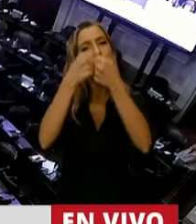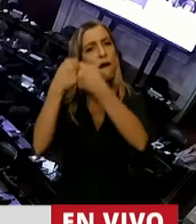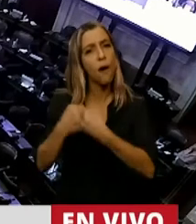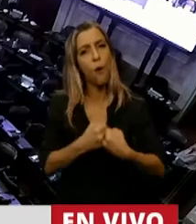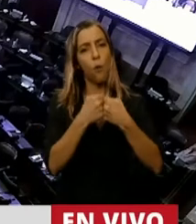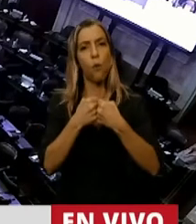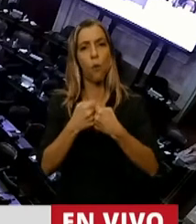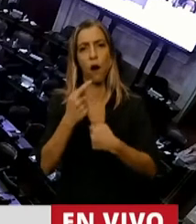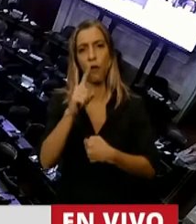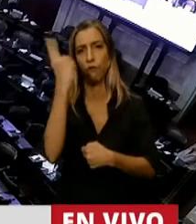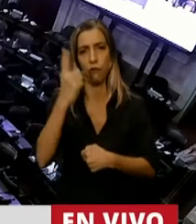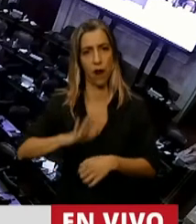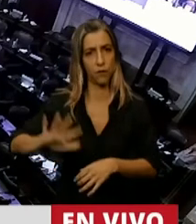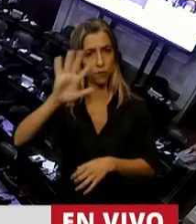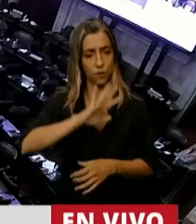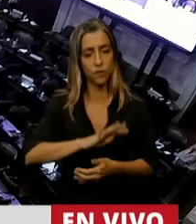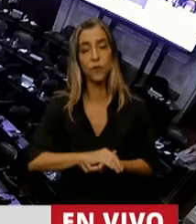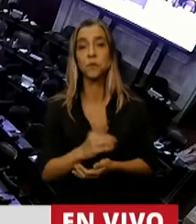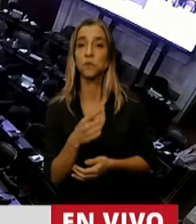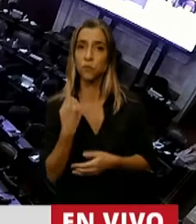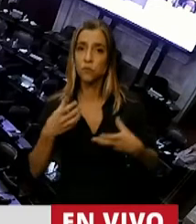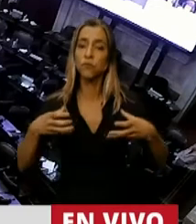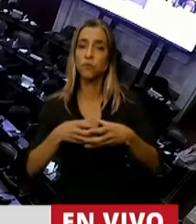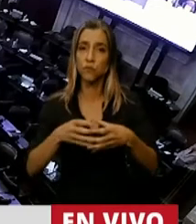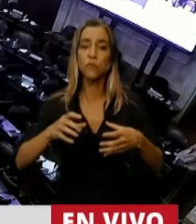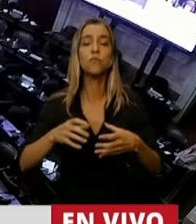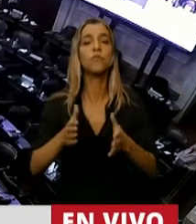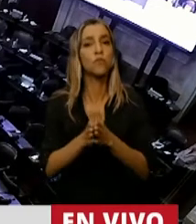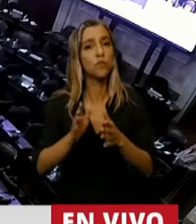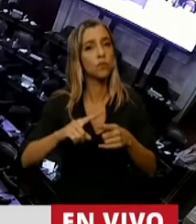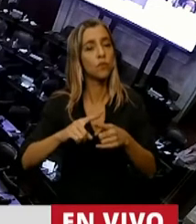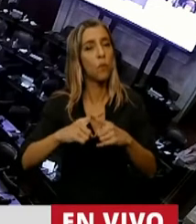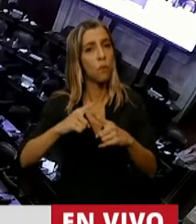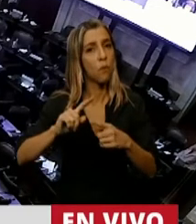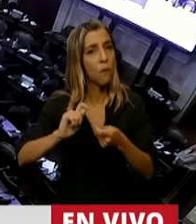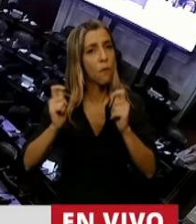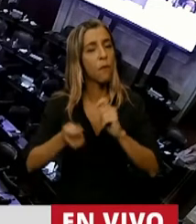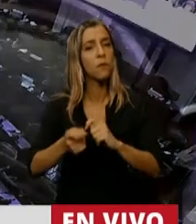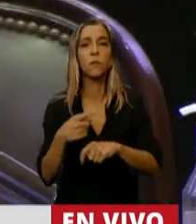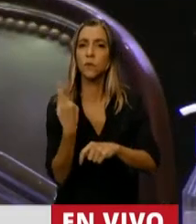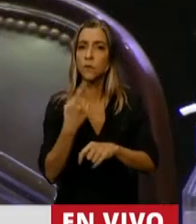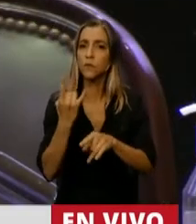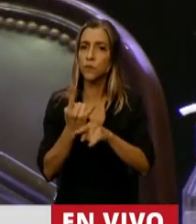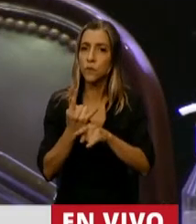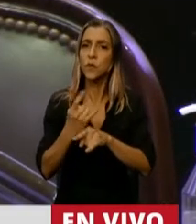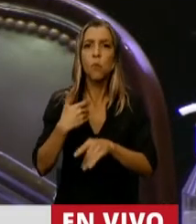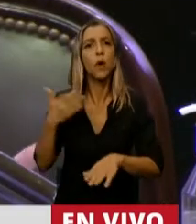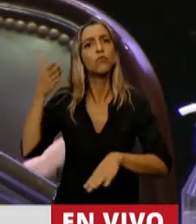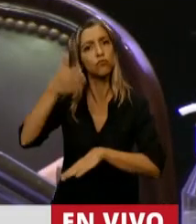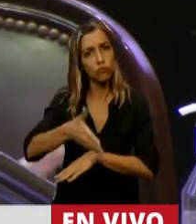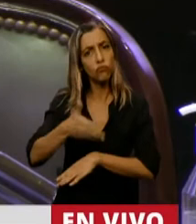Cambio siempre hemos asistido cada vez que el gobierno nos ha convocado a este tipo de reuniones.